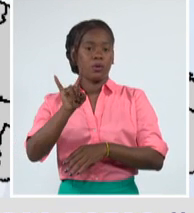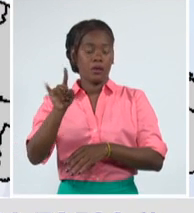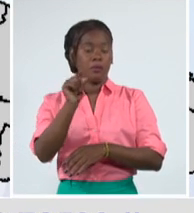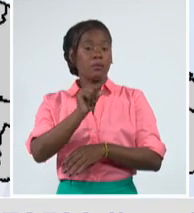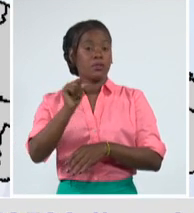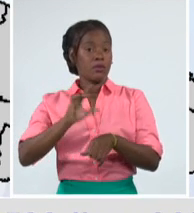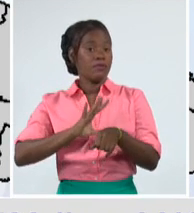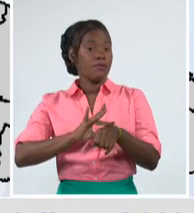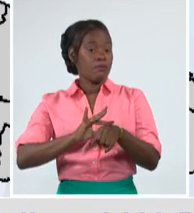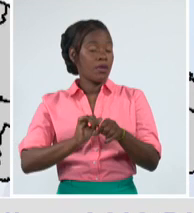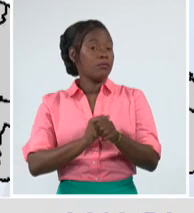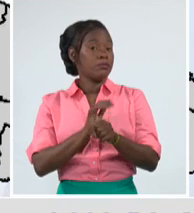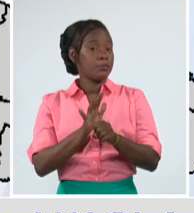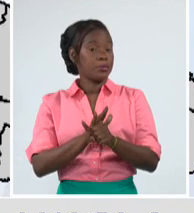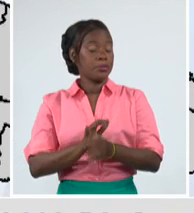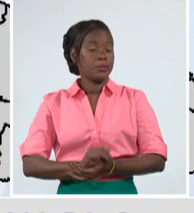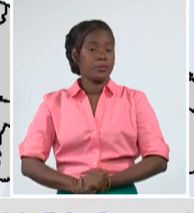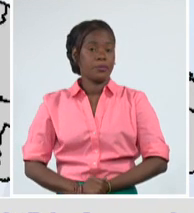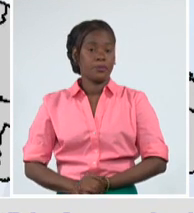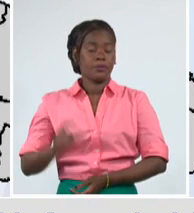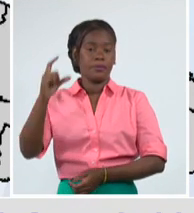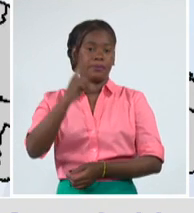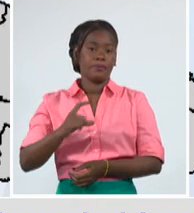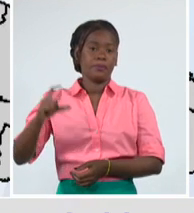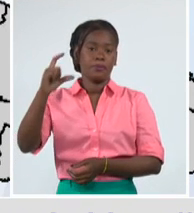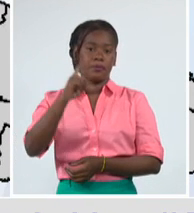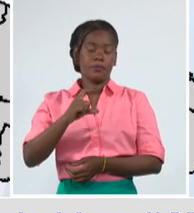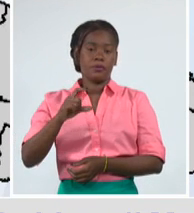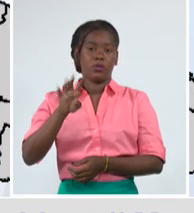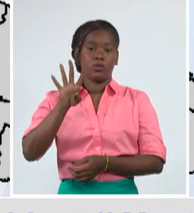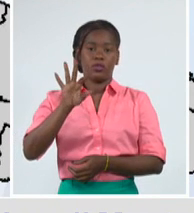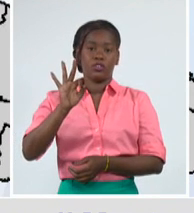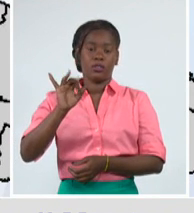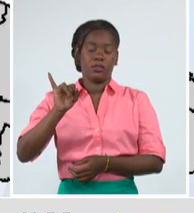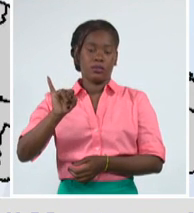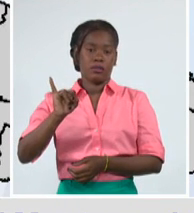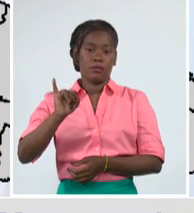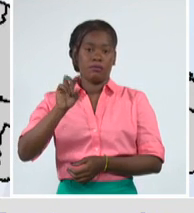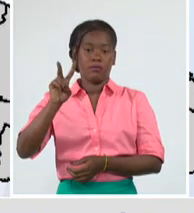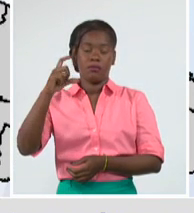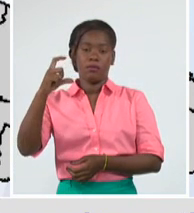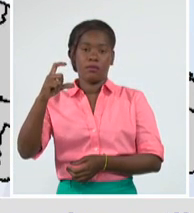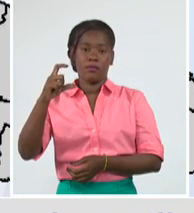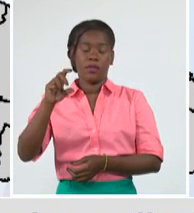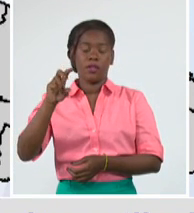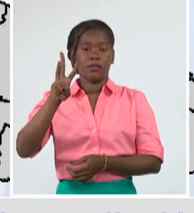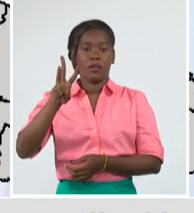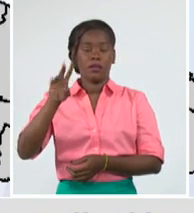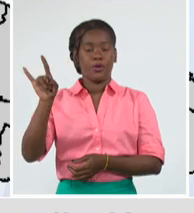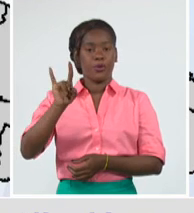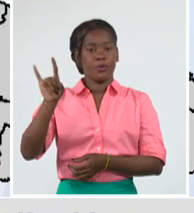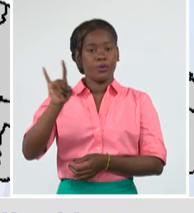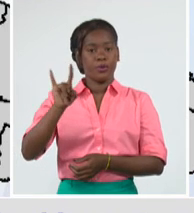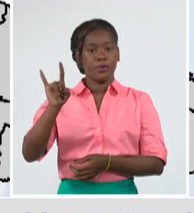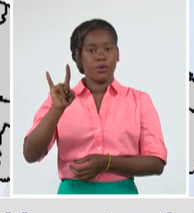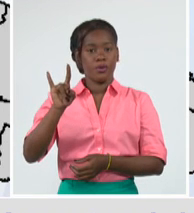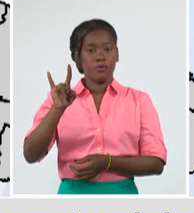extremo elevada. Camagüey 486, Villa Clara 399 y Santi